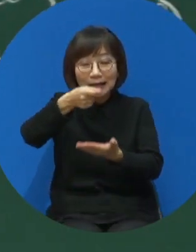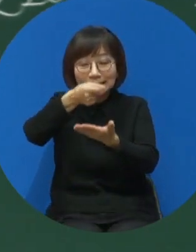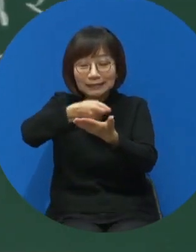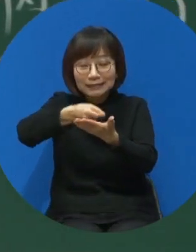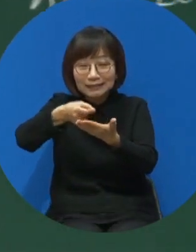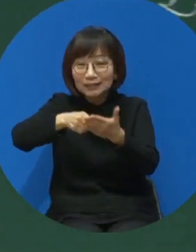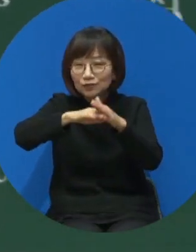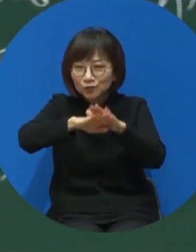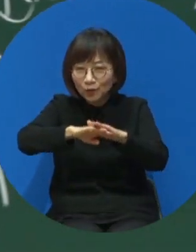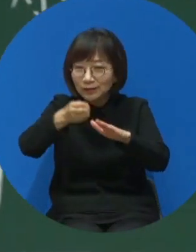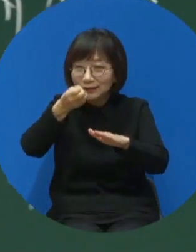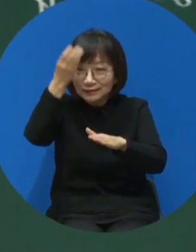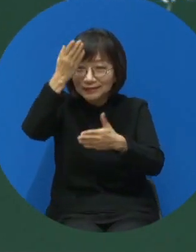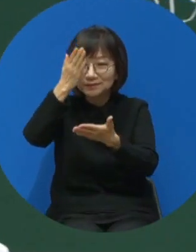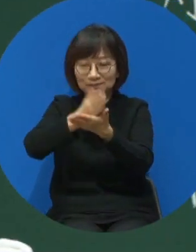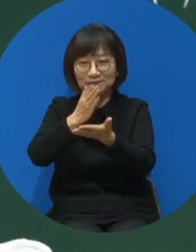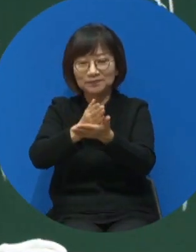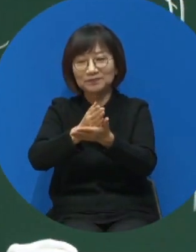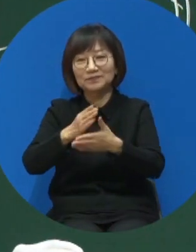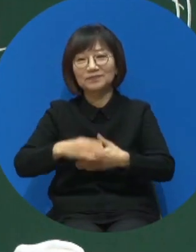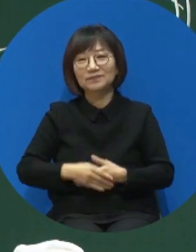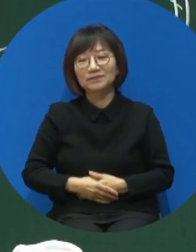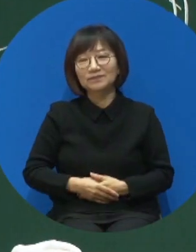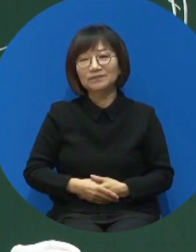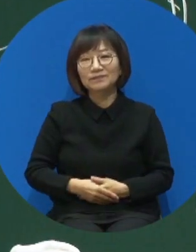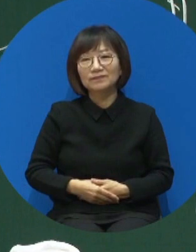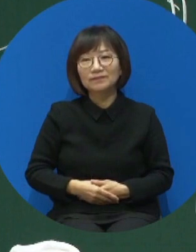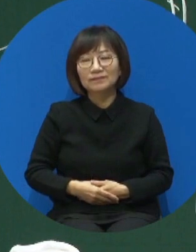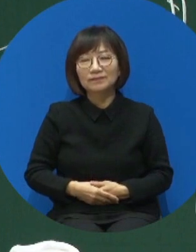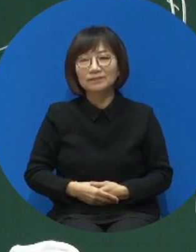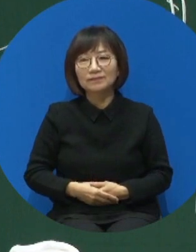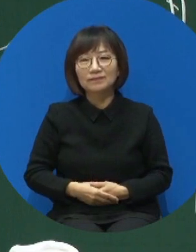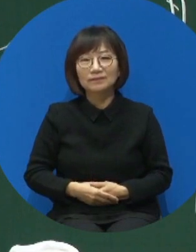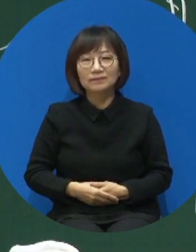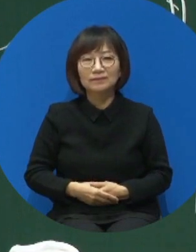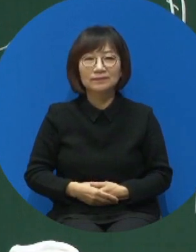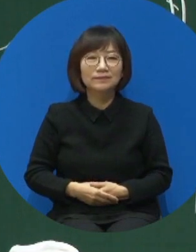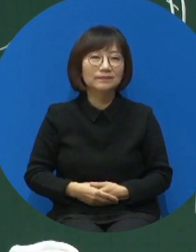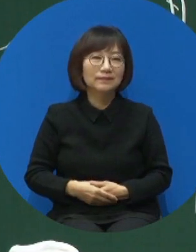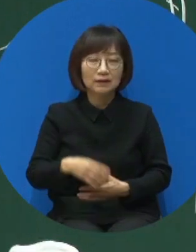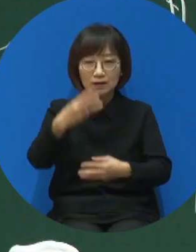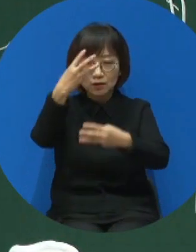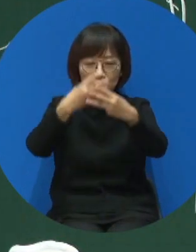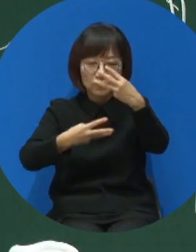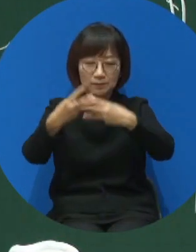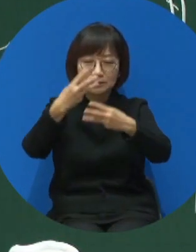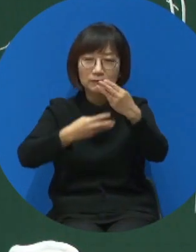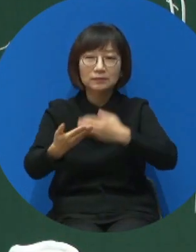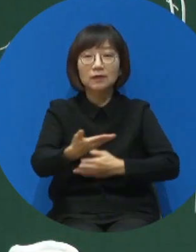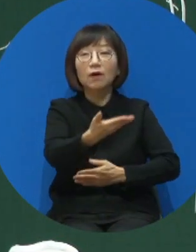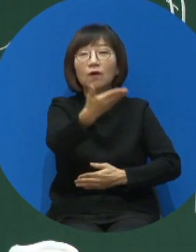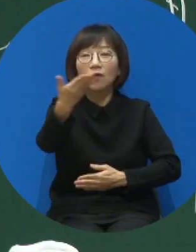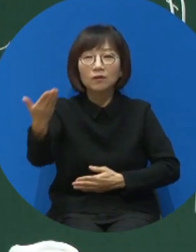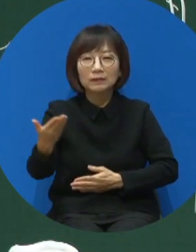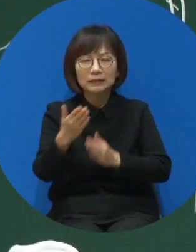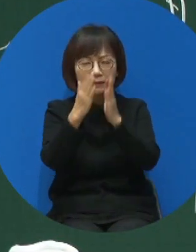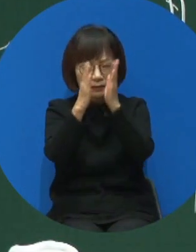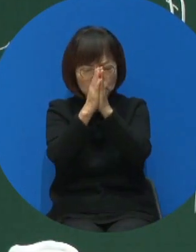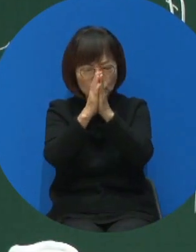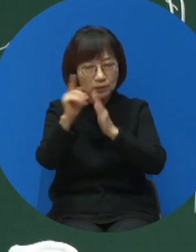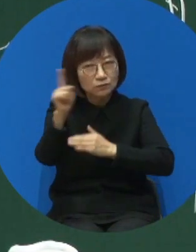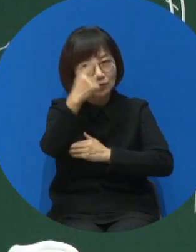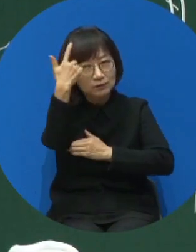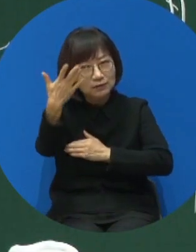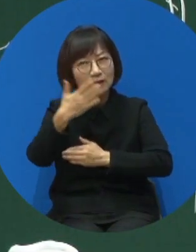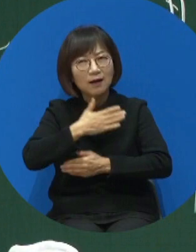meta lo que tienen que anotar esta semana no lo pueden olvidar de momento no quiero dura venta los remanentes deben de conocer lo que es